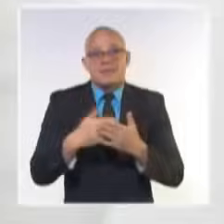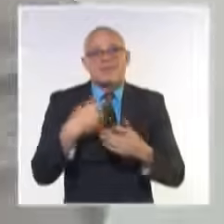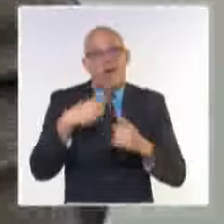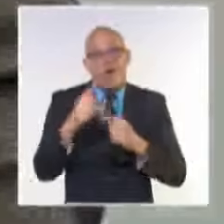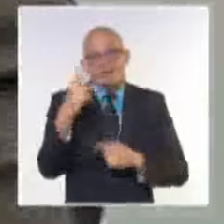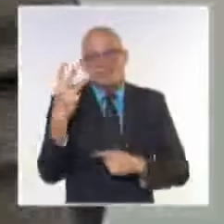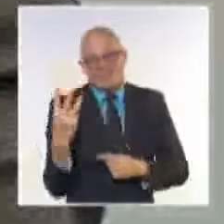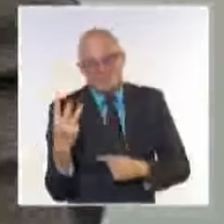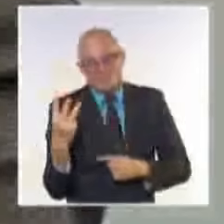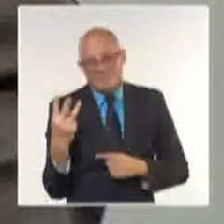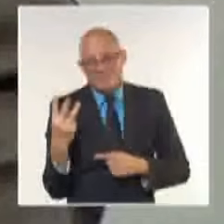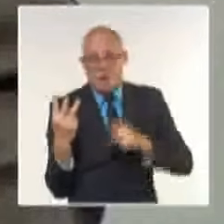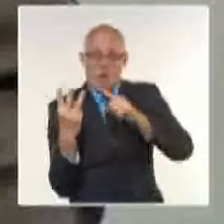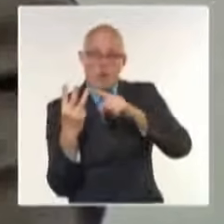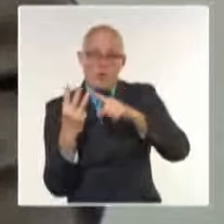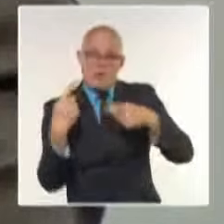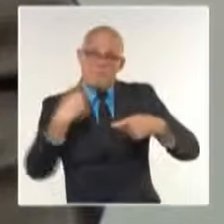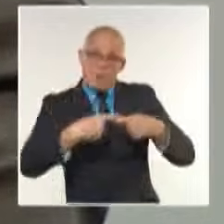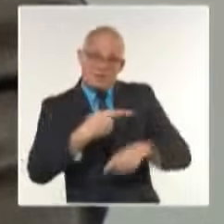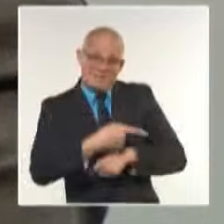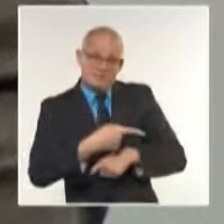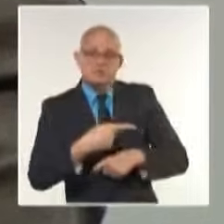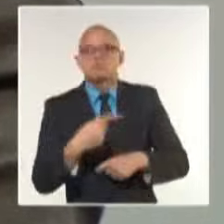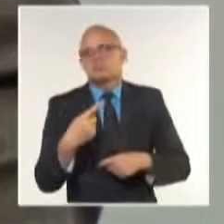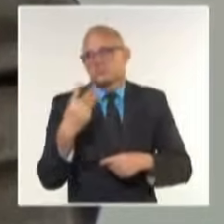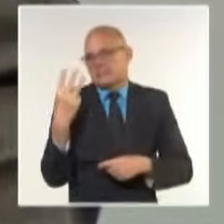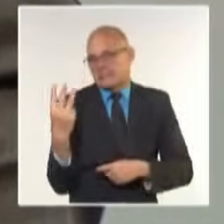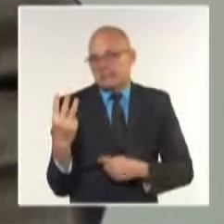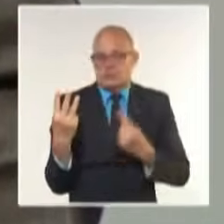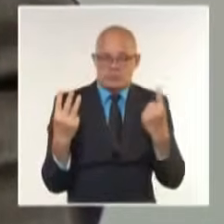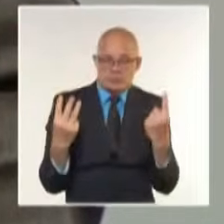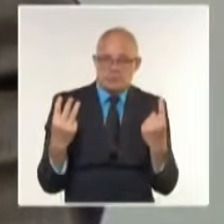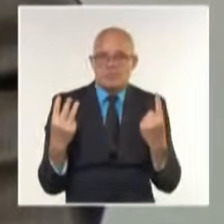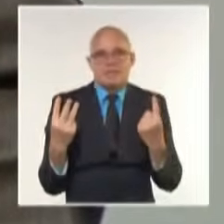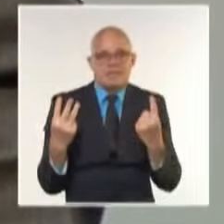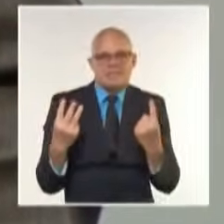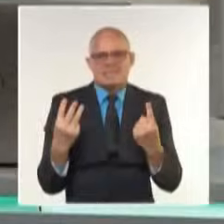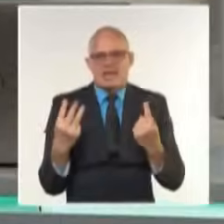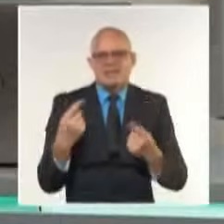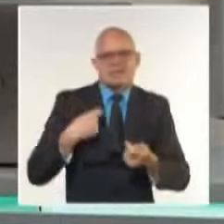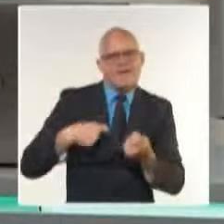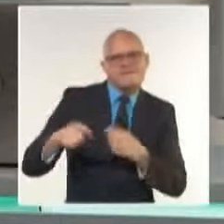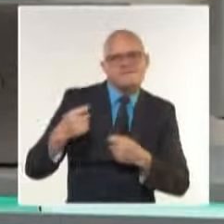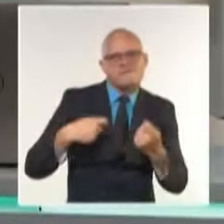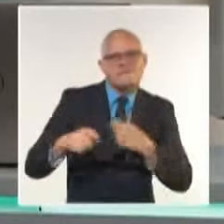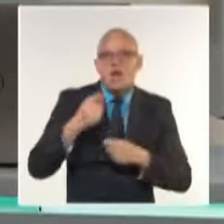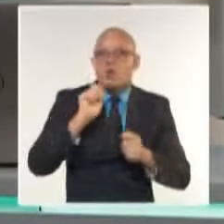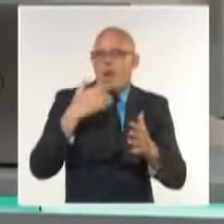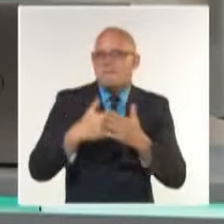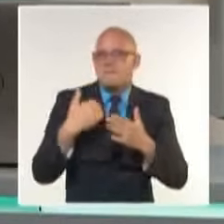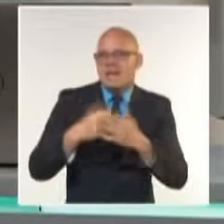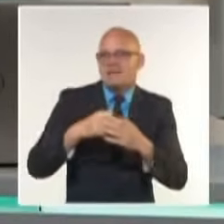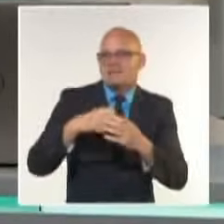su esposa, para realizar ofertas a varias entidades, a estas 8 entidades. Vamos a dejar ahí que se vean. Simular las de manera general